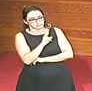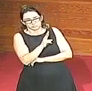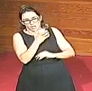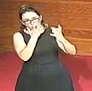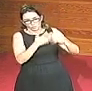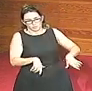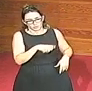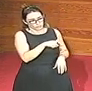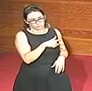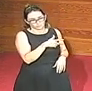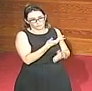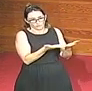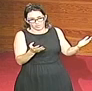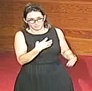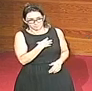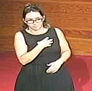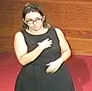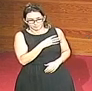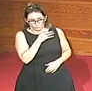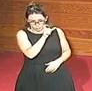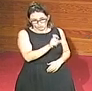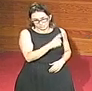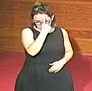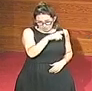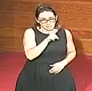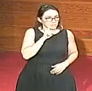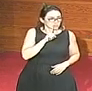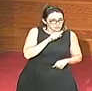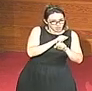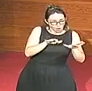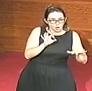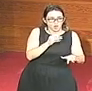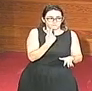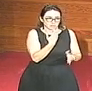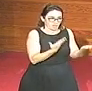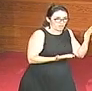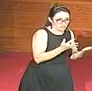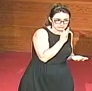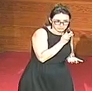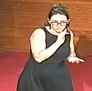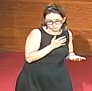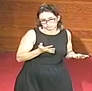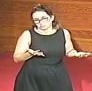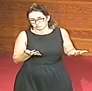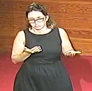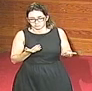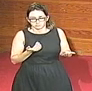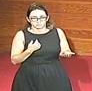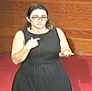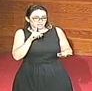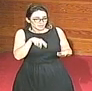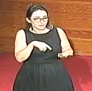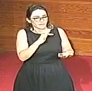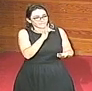de fiar, o sea, ha dicho cosas que no debía o no ha comprobado. Y además, yo creo que la fe de errores